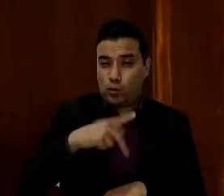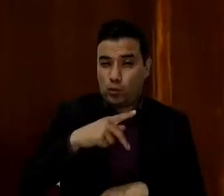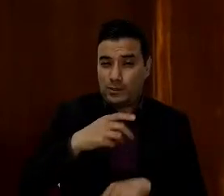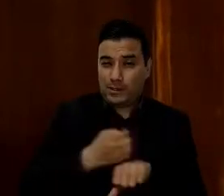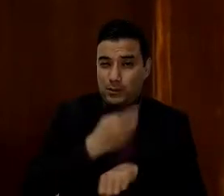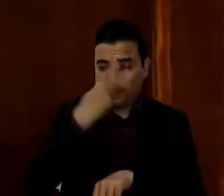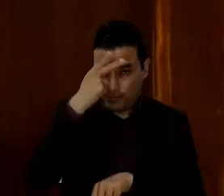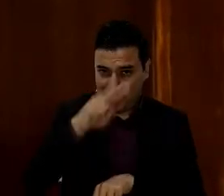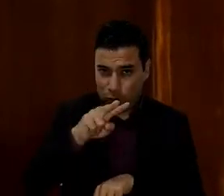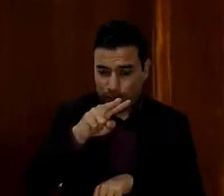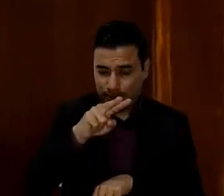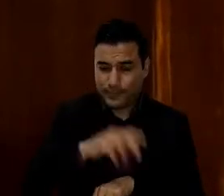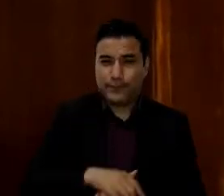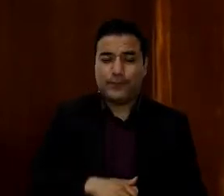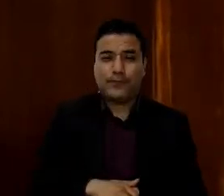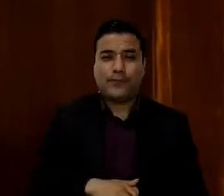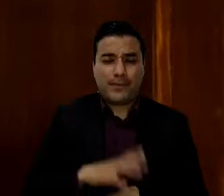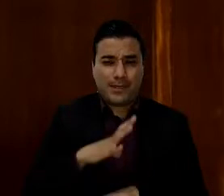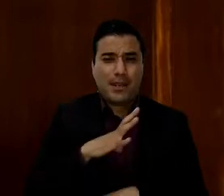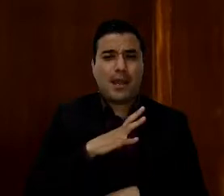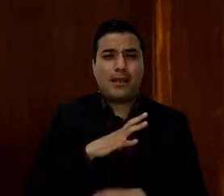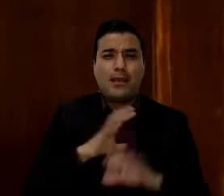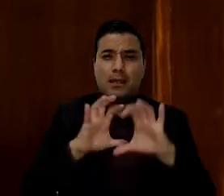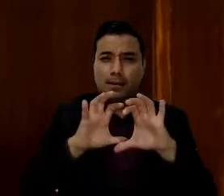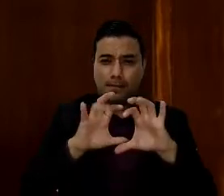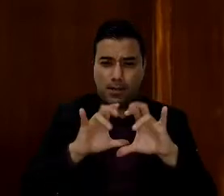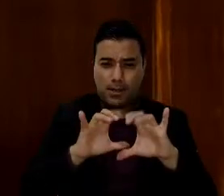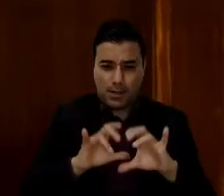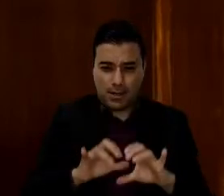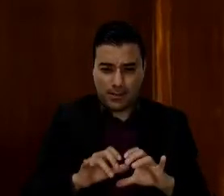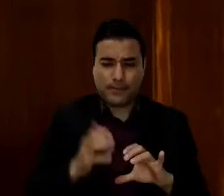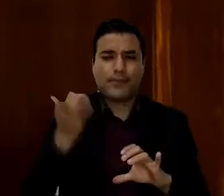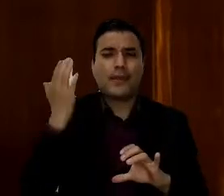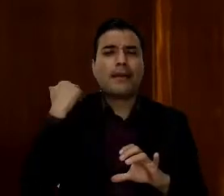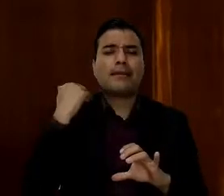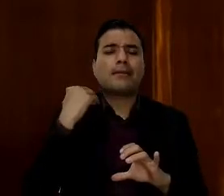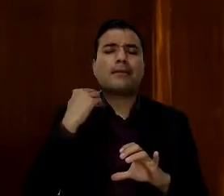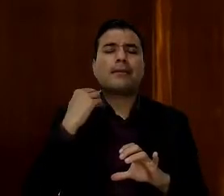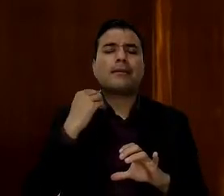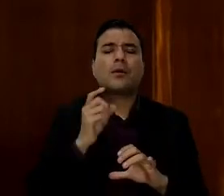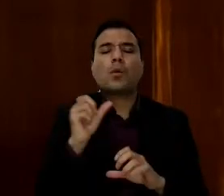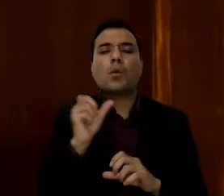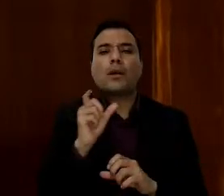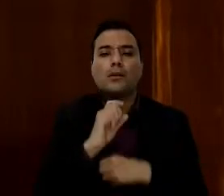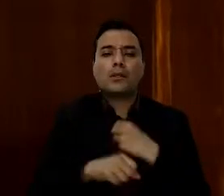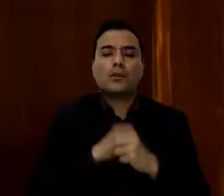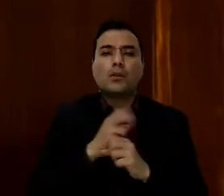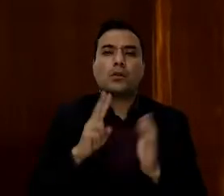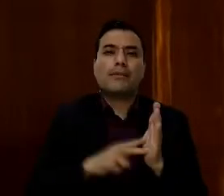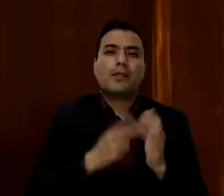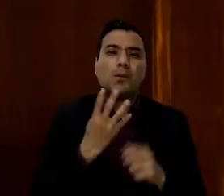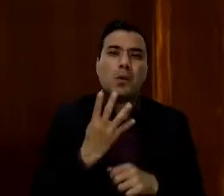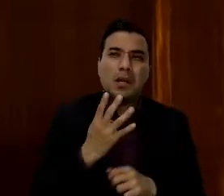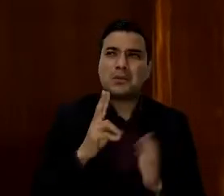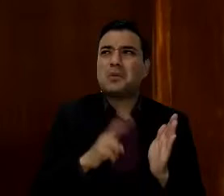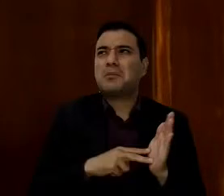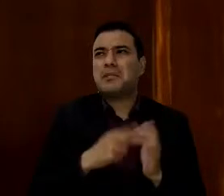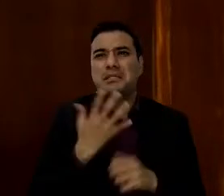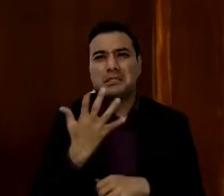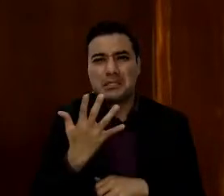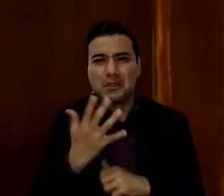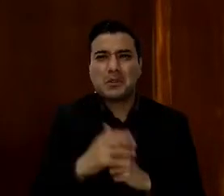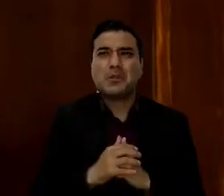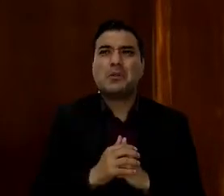entidad lo tienen elaborado al año 2004-19, al año